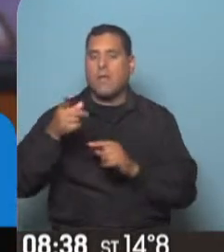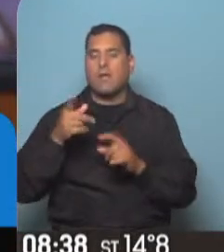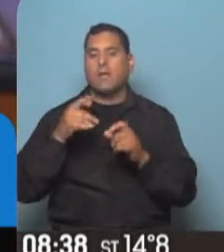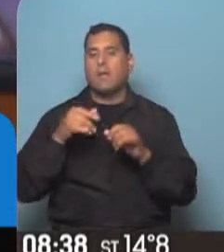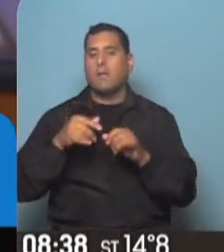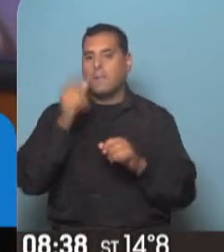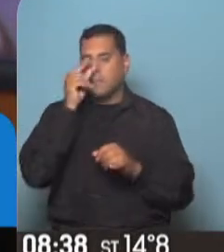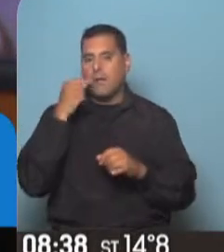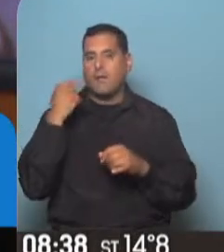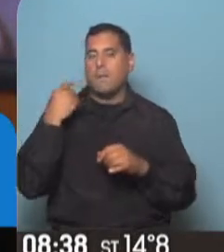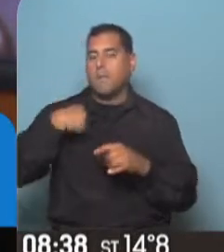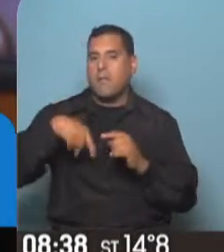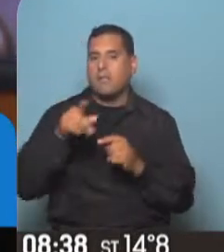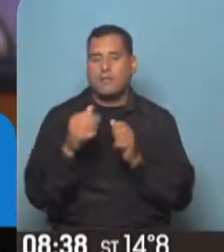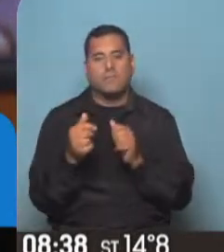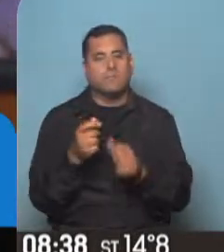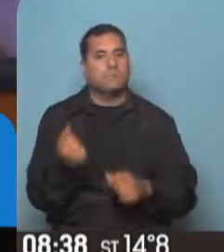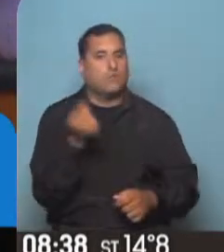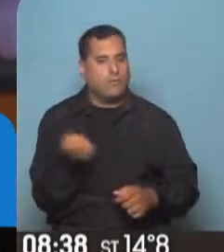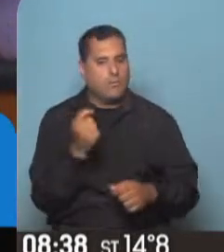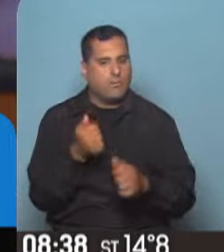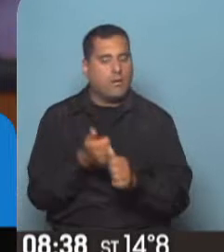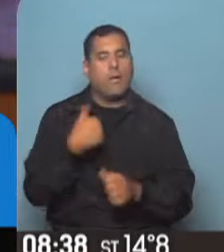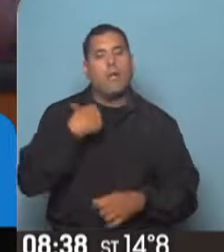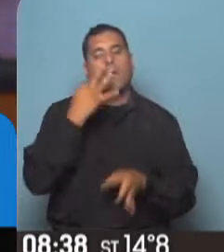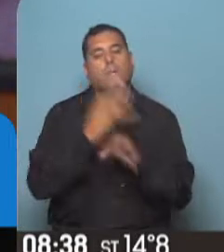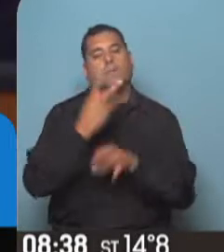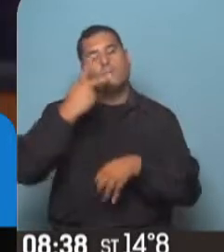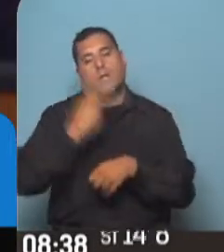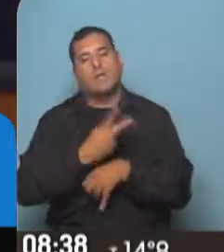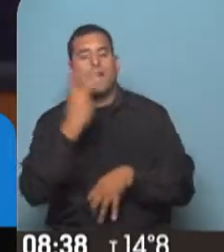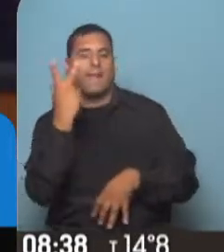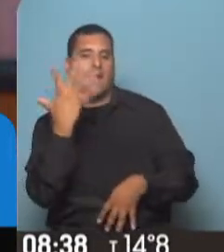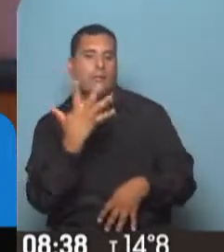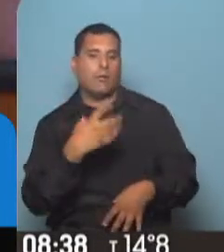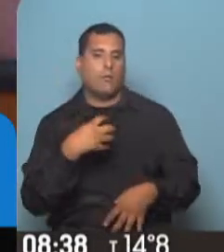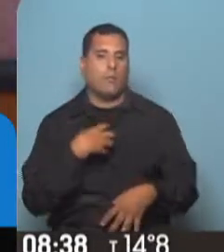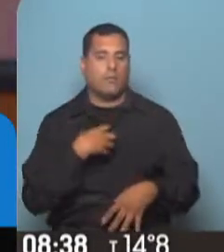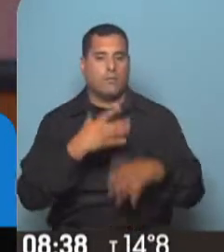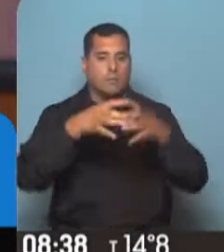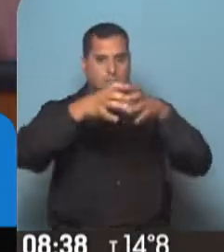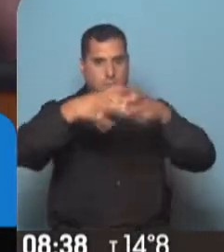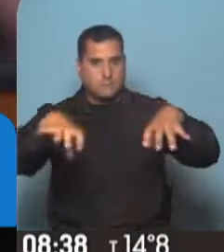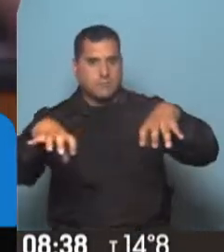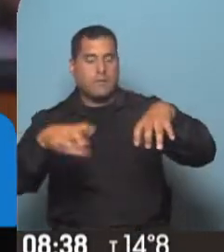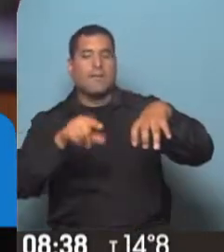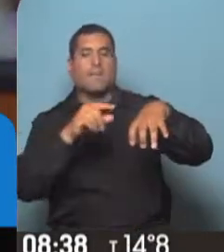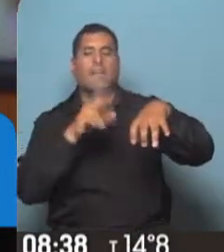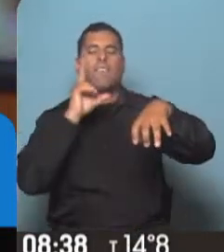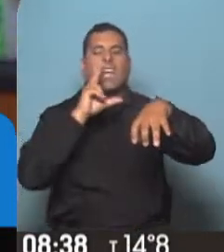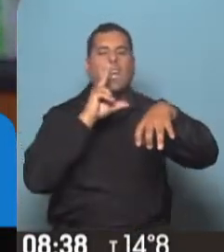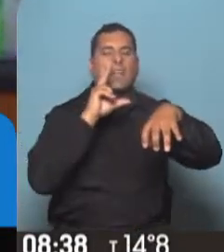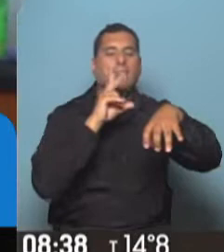existen otros otros ritos en un colegio secundario quinto año la división se divide entre los virgo y los no vivos